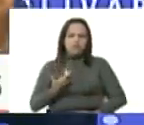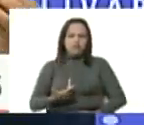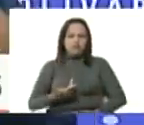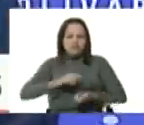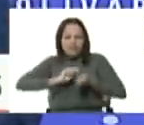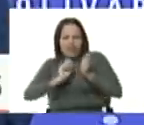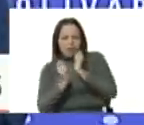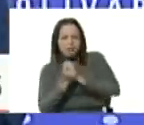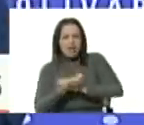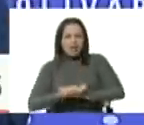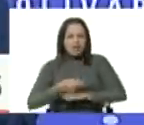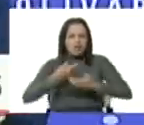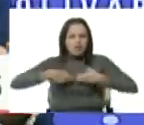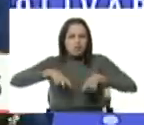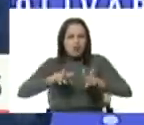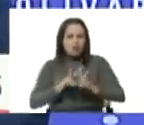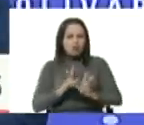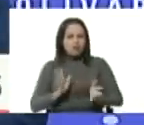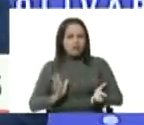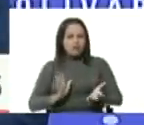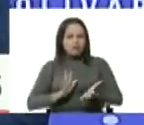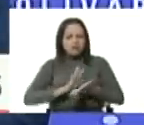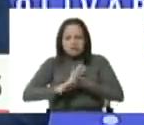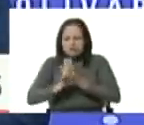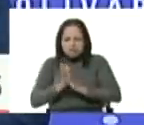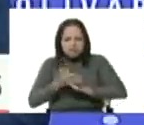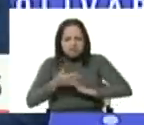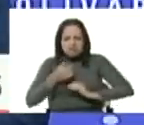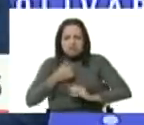descompusieron moralmente, descompuestos moralmente.